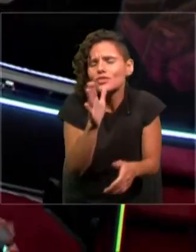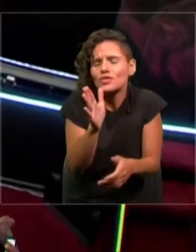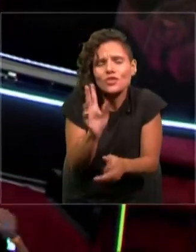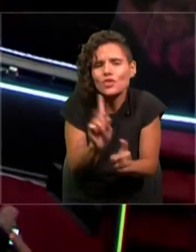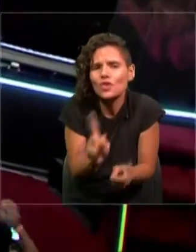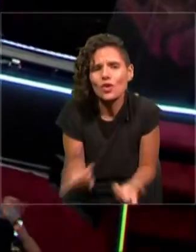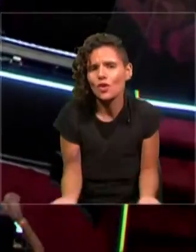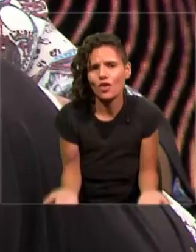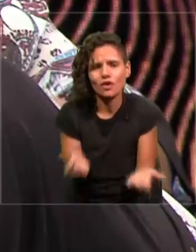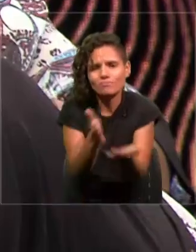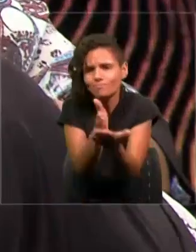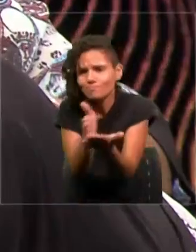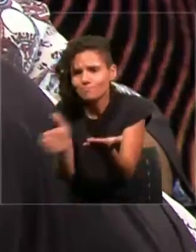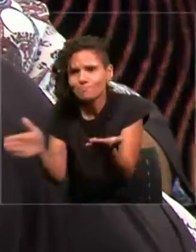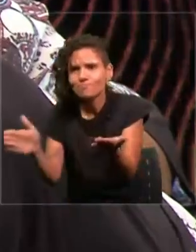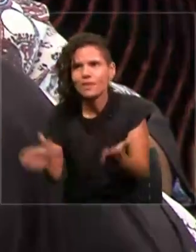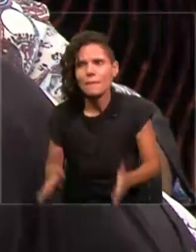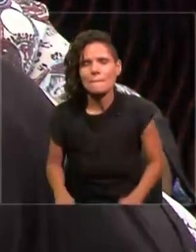Y